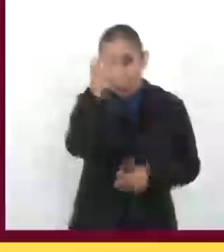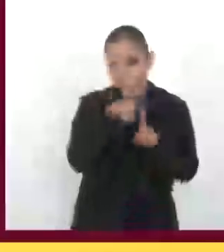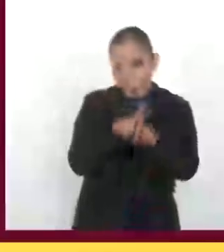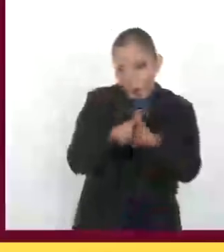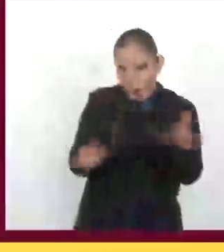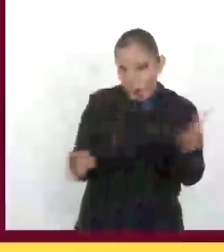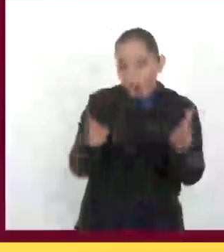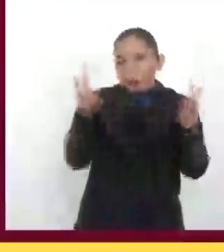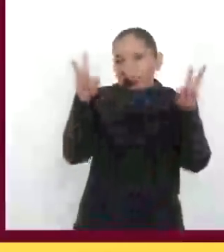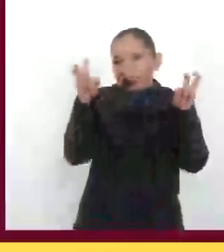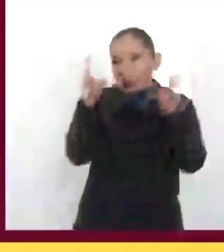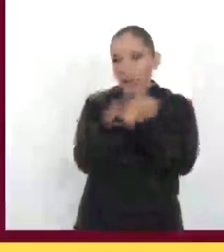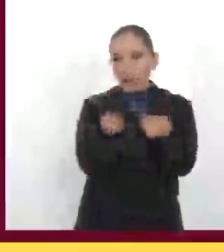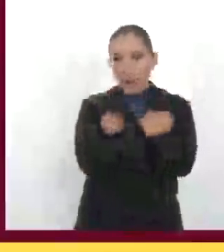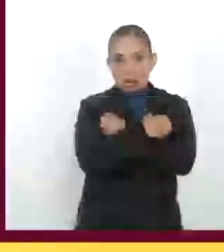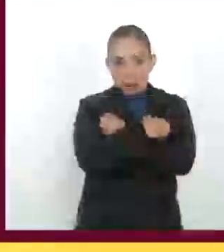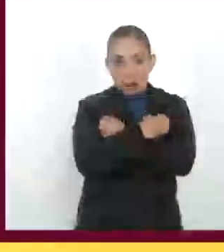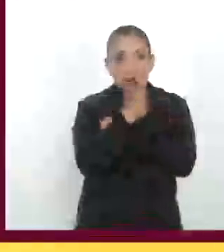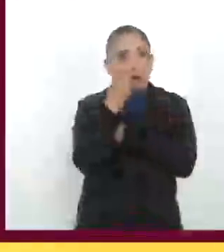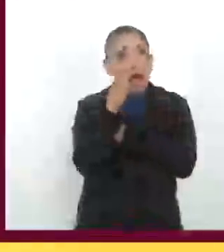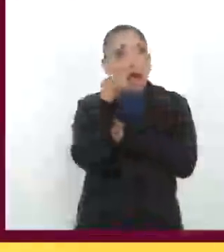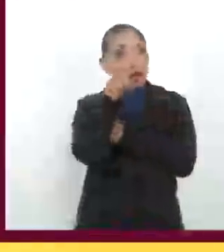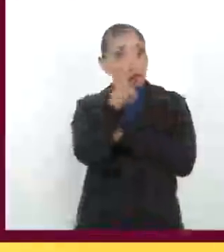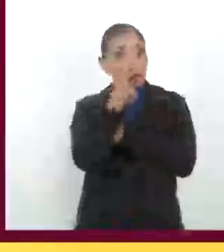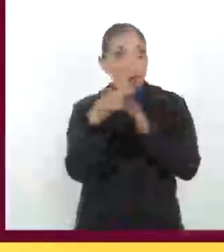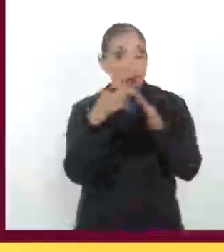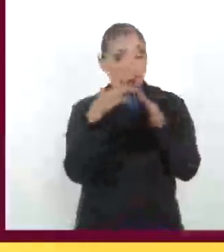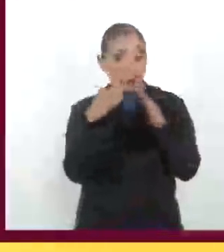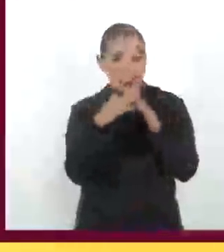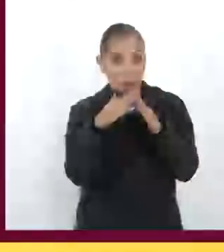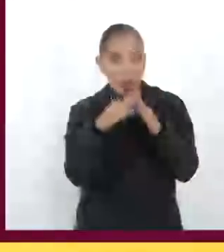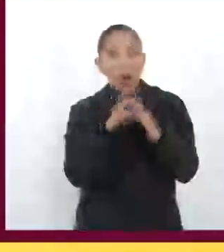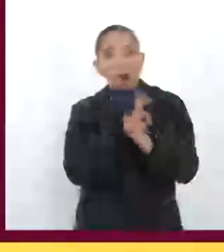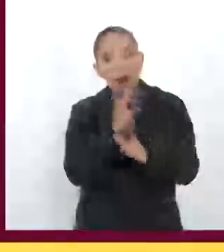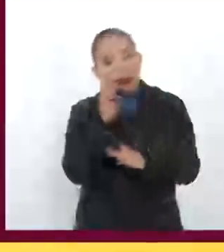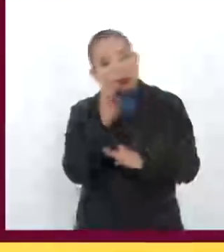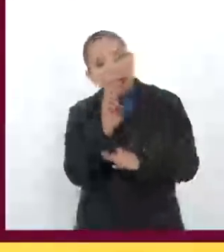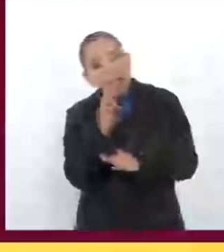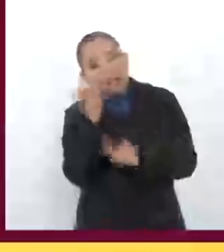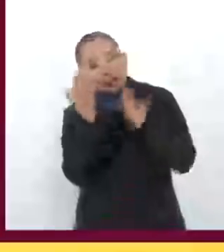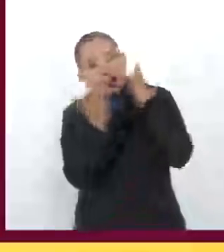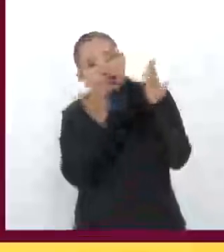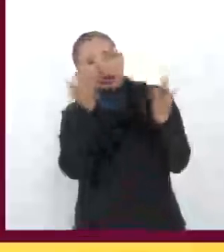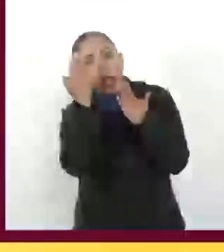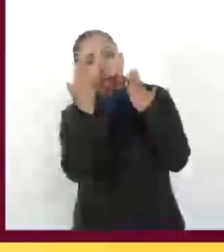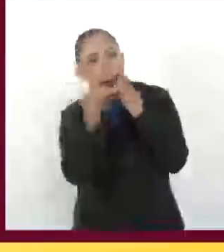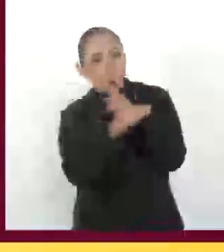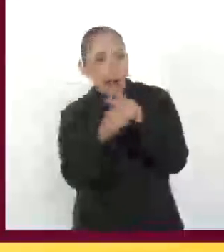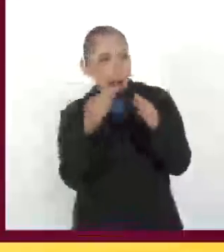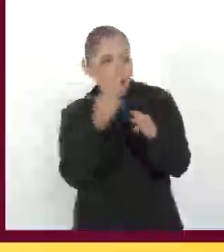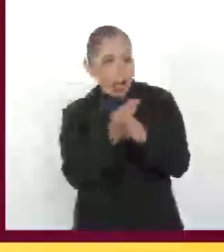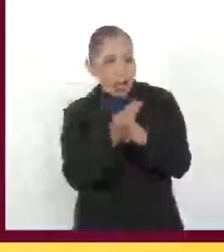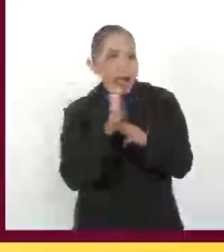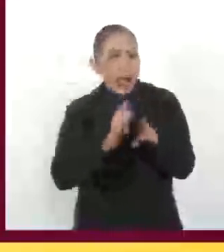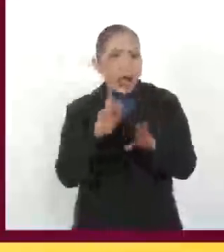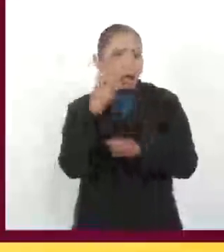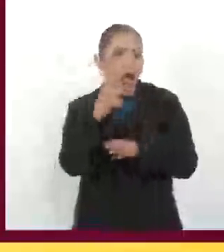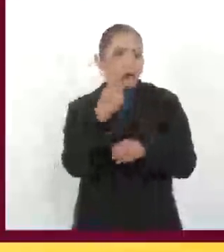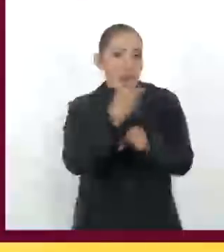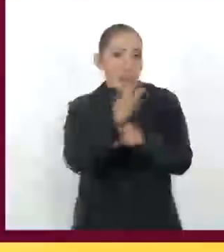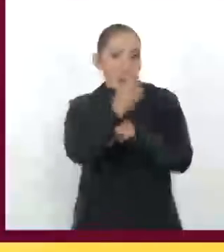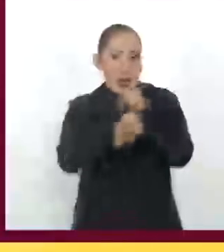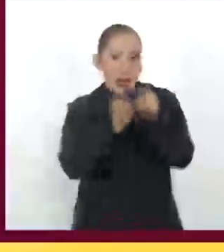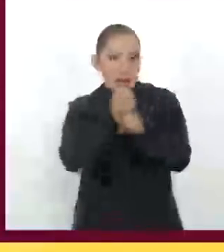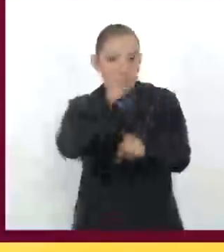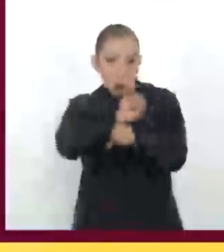una propuesta diferente en materia de educación para que, desde su casa, puedan acercarse a los contenidos de las asignaturas y